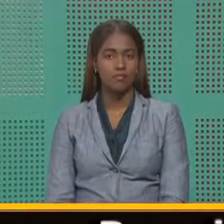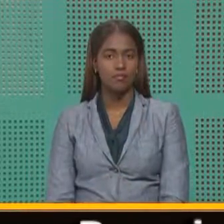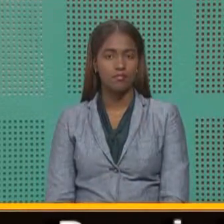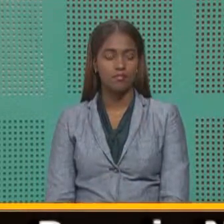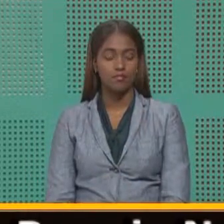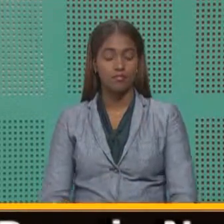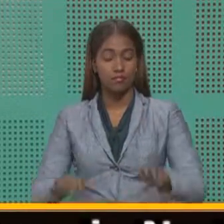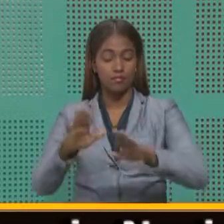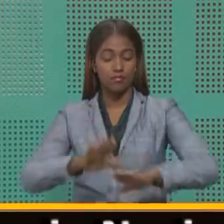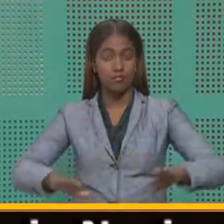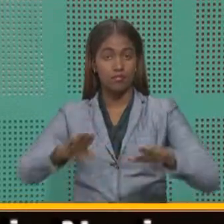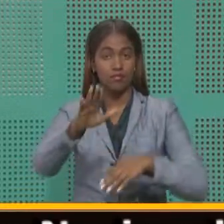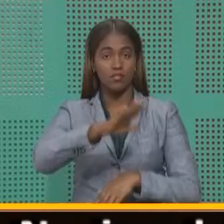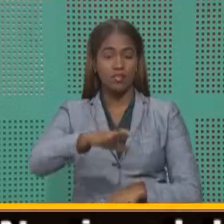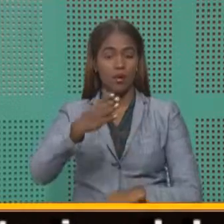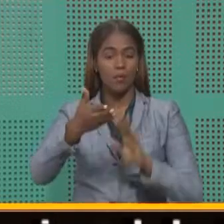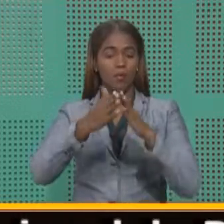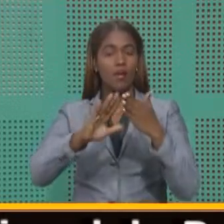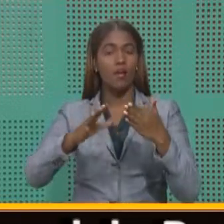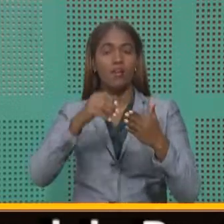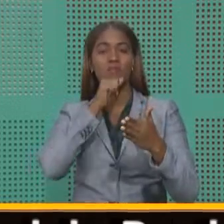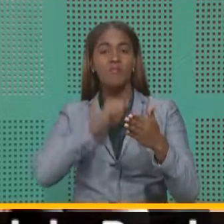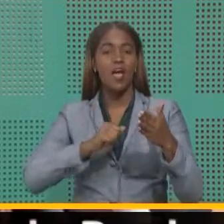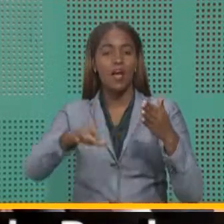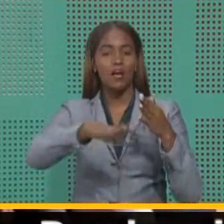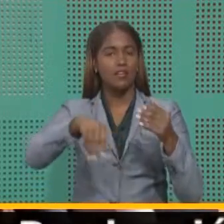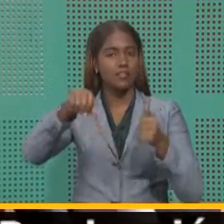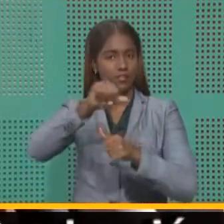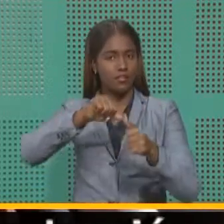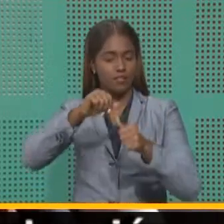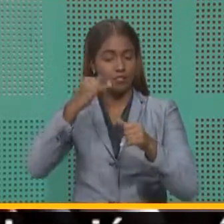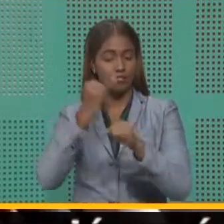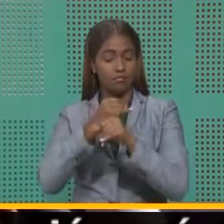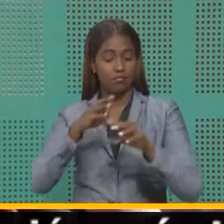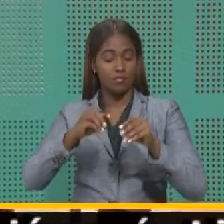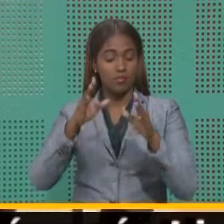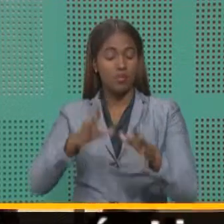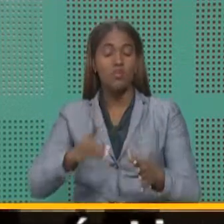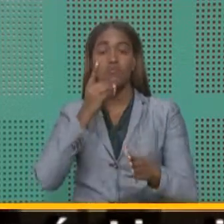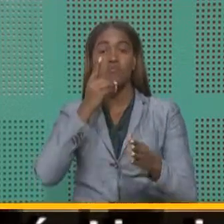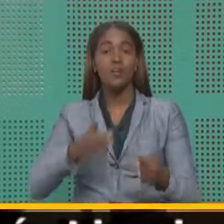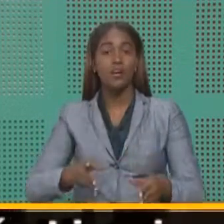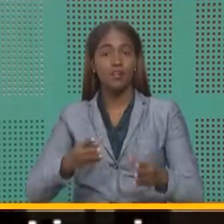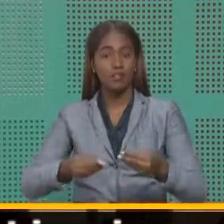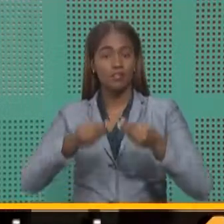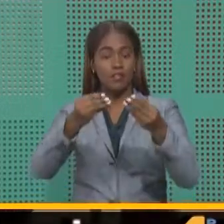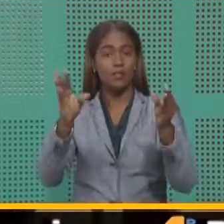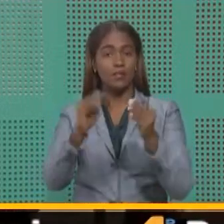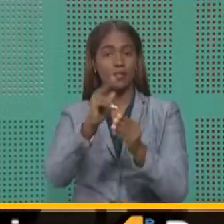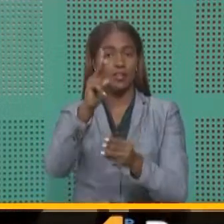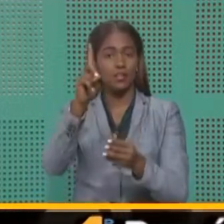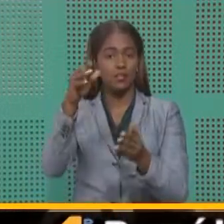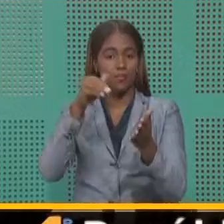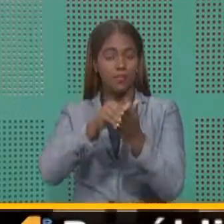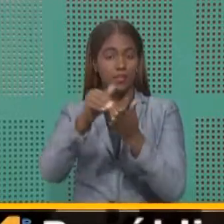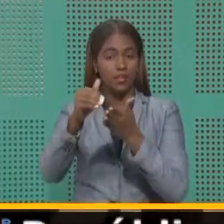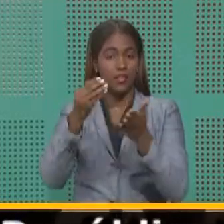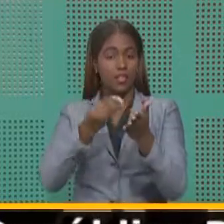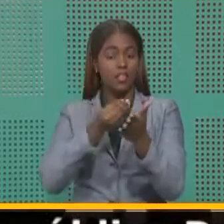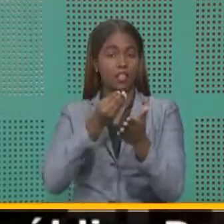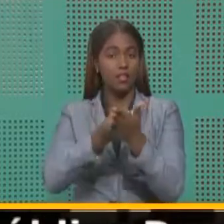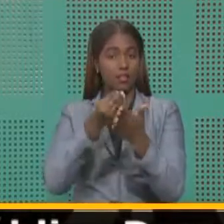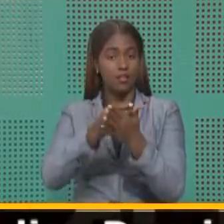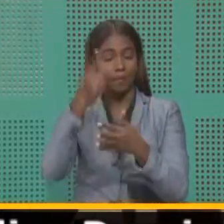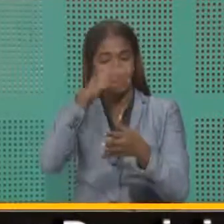el municipio pueblo viejo provincia azua el instituto agrario dominicano entregó más de 31 millones de pesos para iniciar